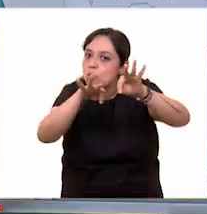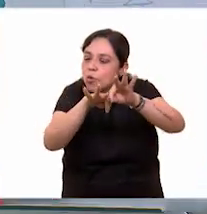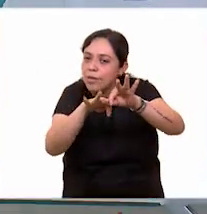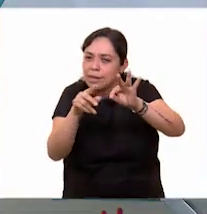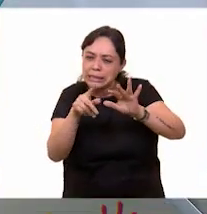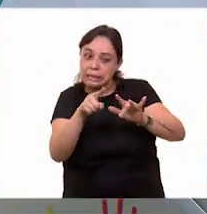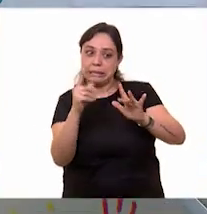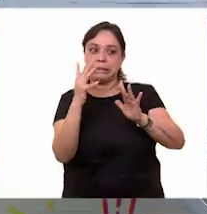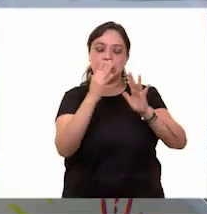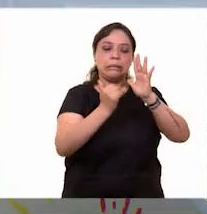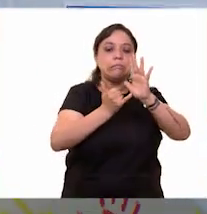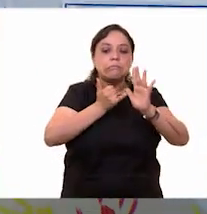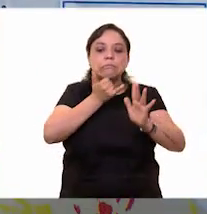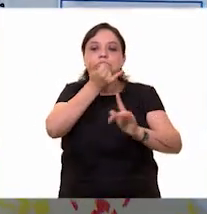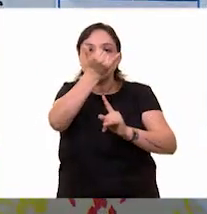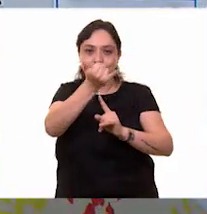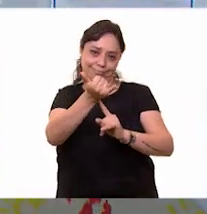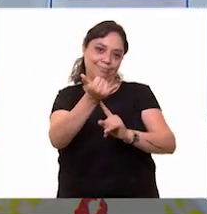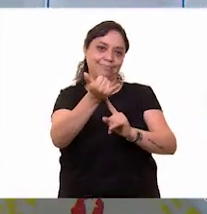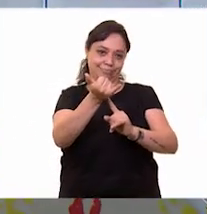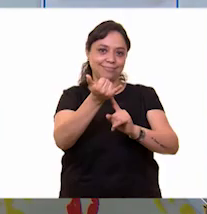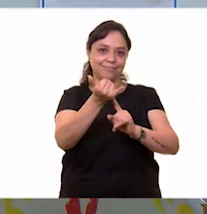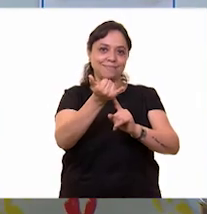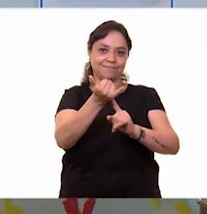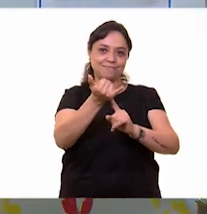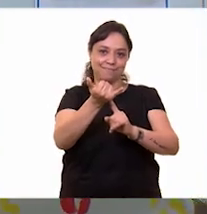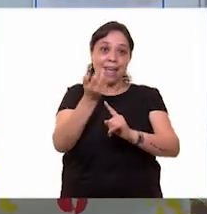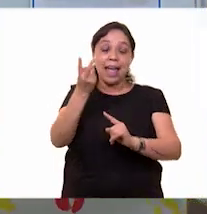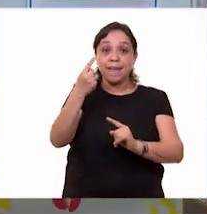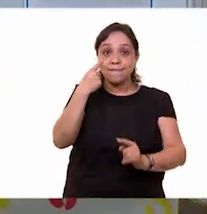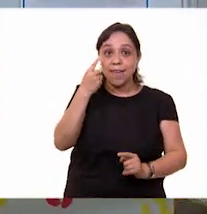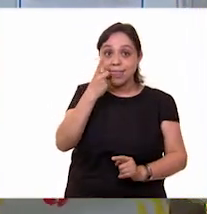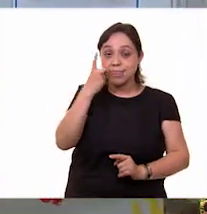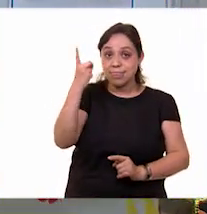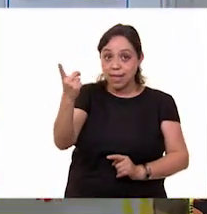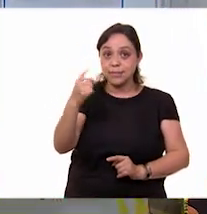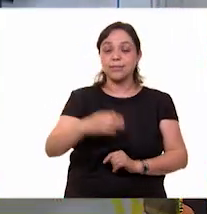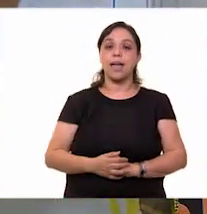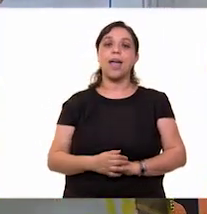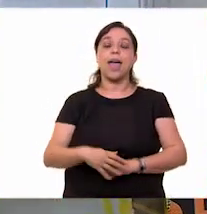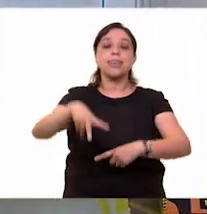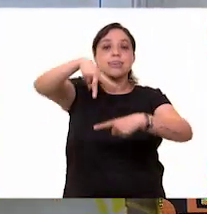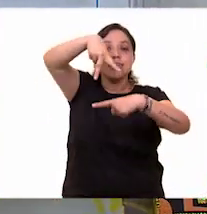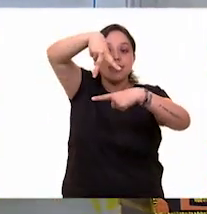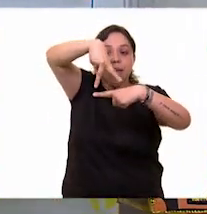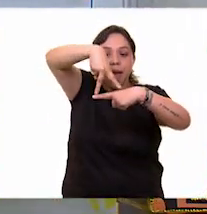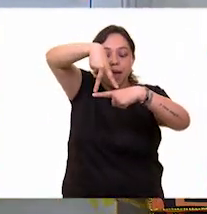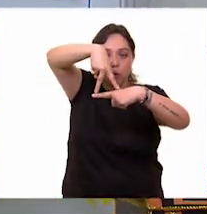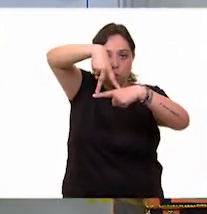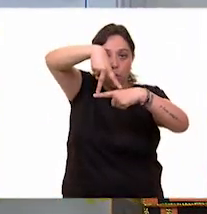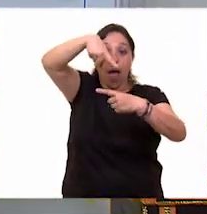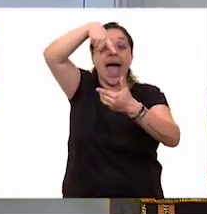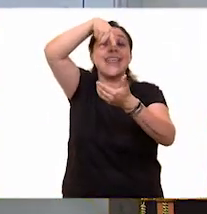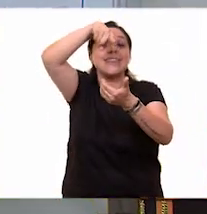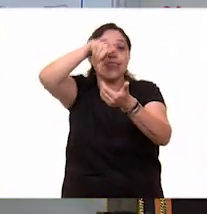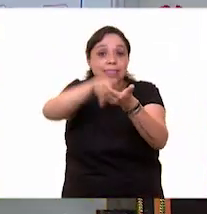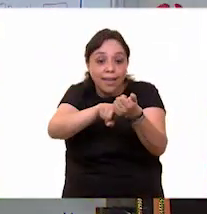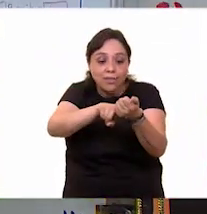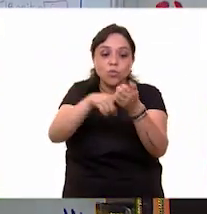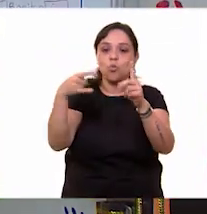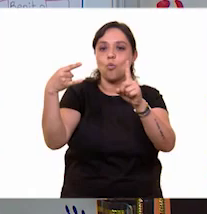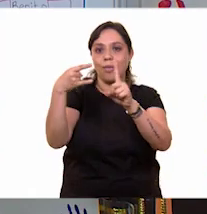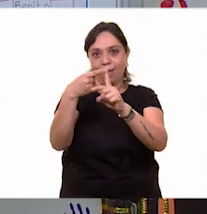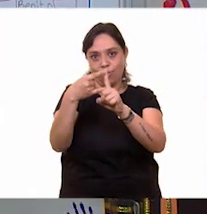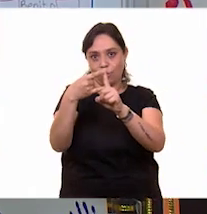ocurran estos errores, porque la indicación así lo pide. Cuadrado dentro de un triángulo. ¿Cómo? No un